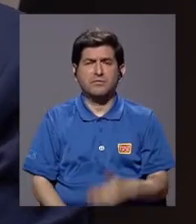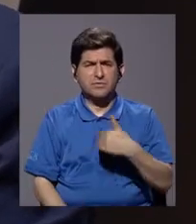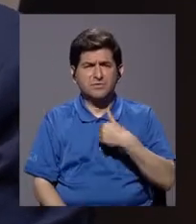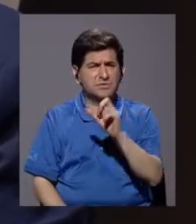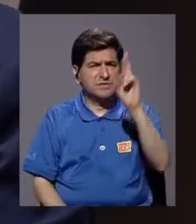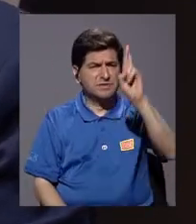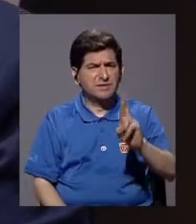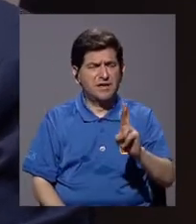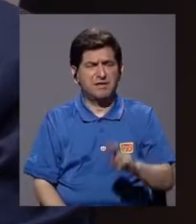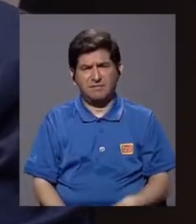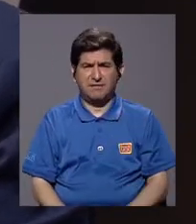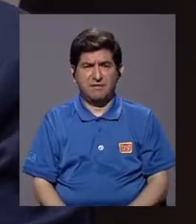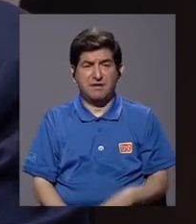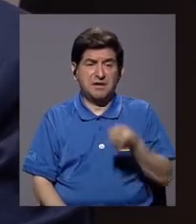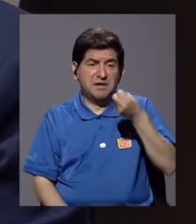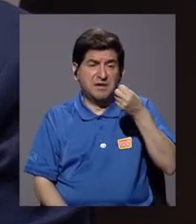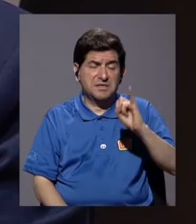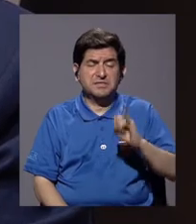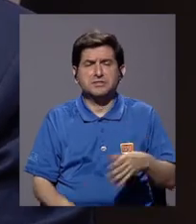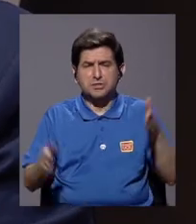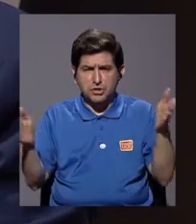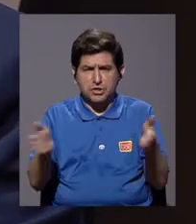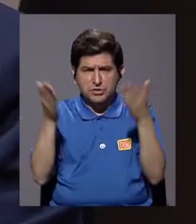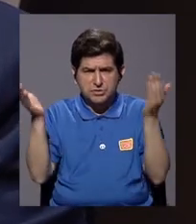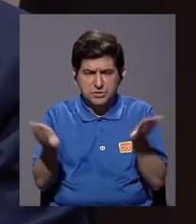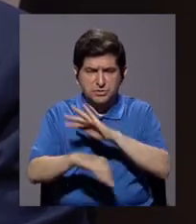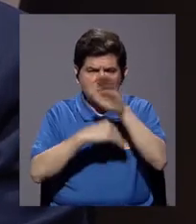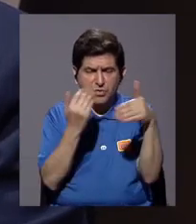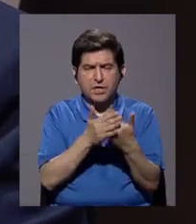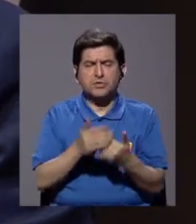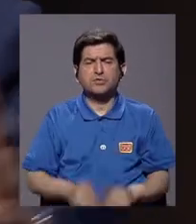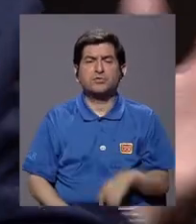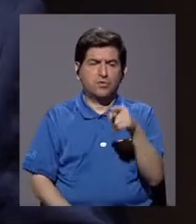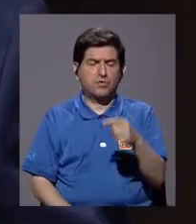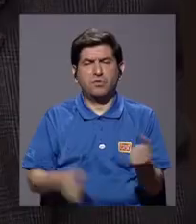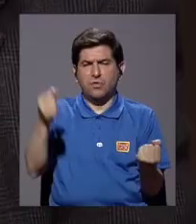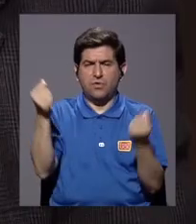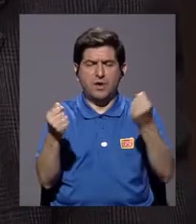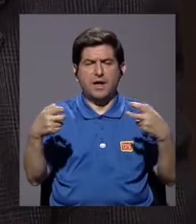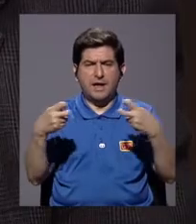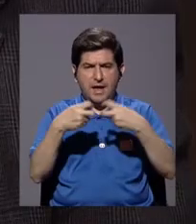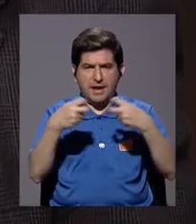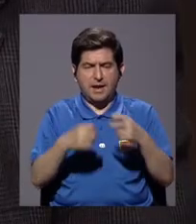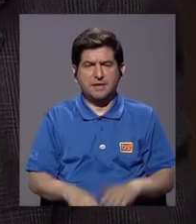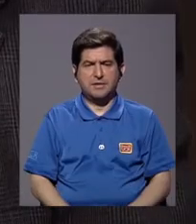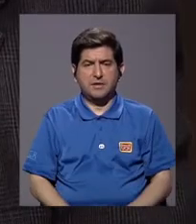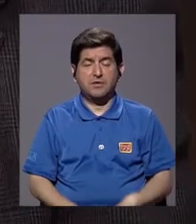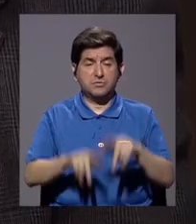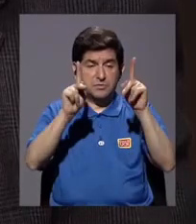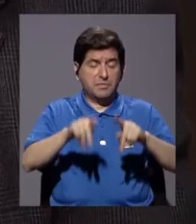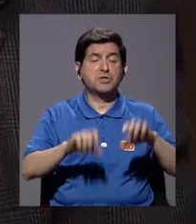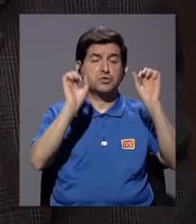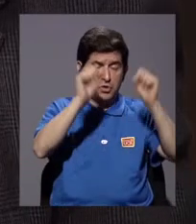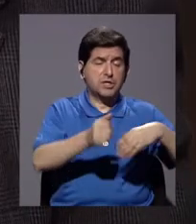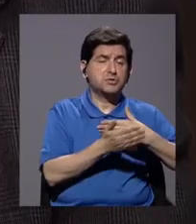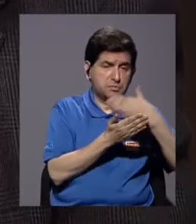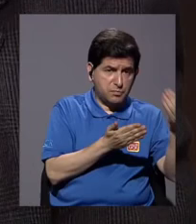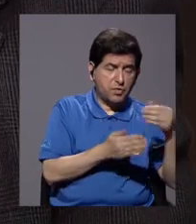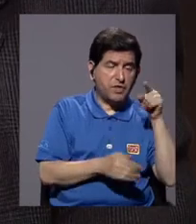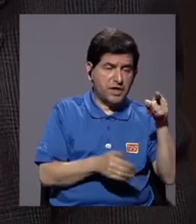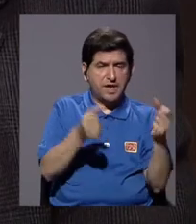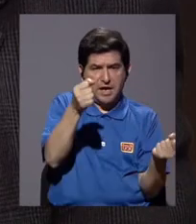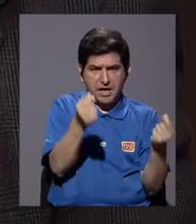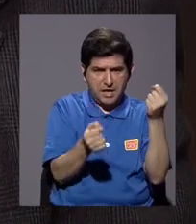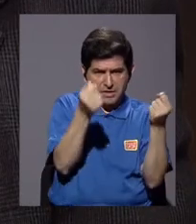tener en Costa Rica si se incentiva todos los vehículos eléctricos? Va a haber una transferencia de los que pueden comprar el vehículo eléctrico y